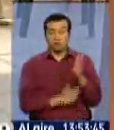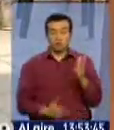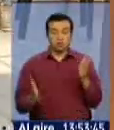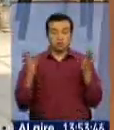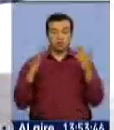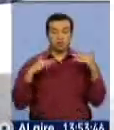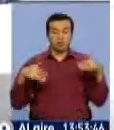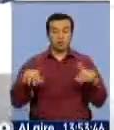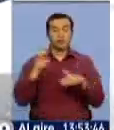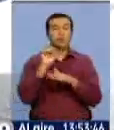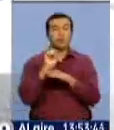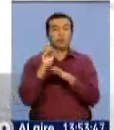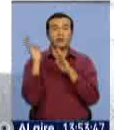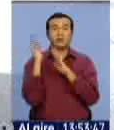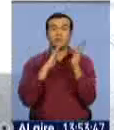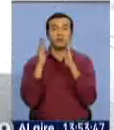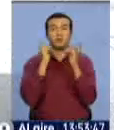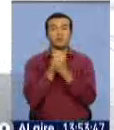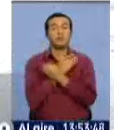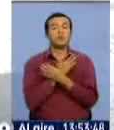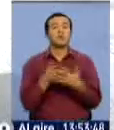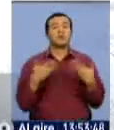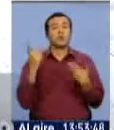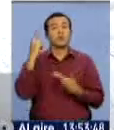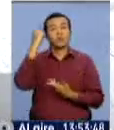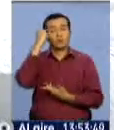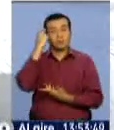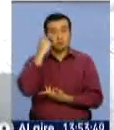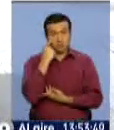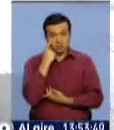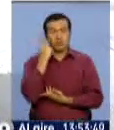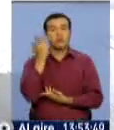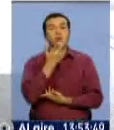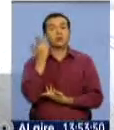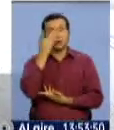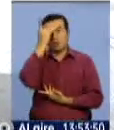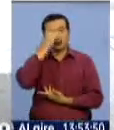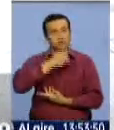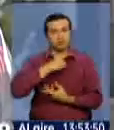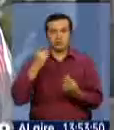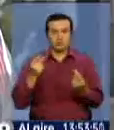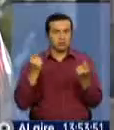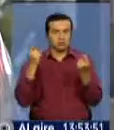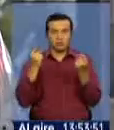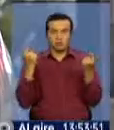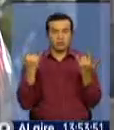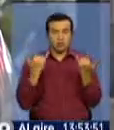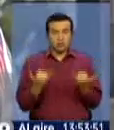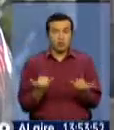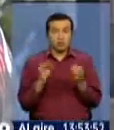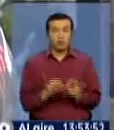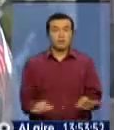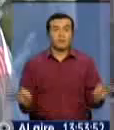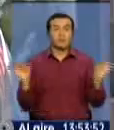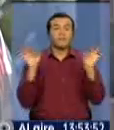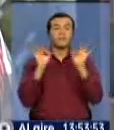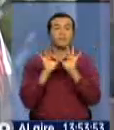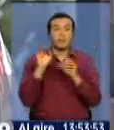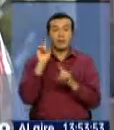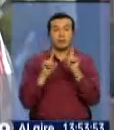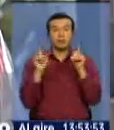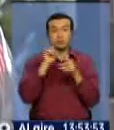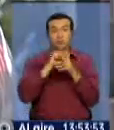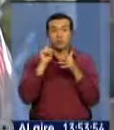que vive el país, que es de transición, asegura Acosta, el gobierno podría tomar decisiones con mayor celeridad. Y es hora de que comience a desmontar